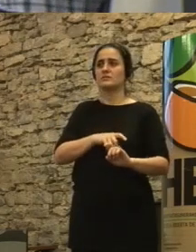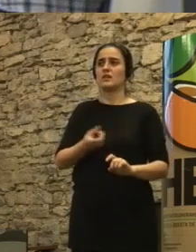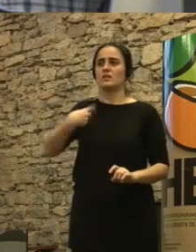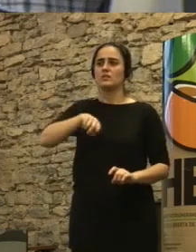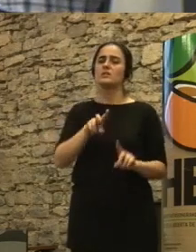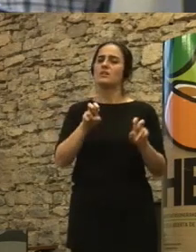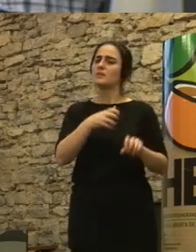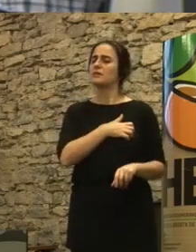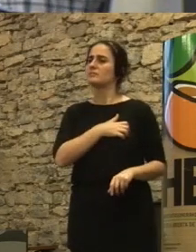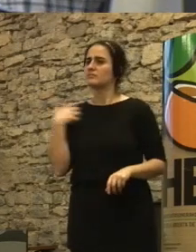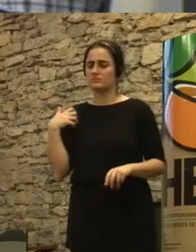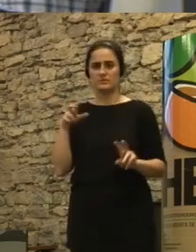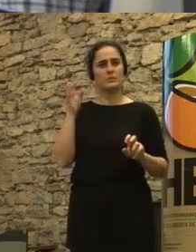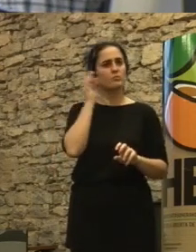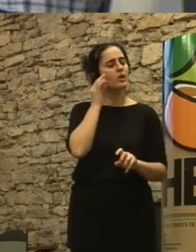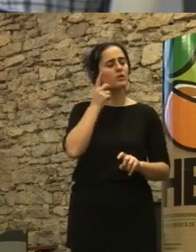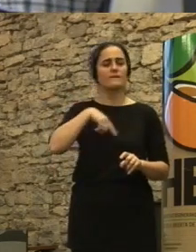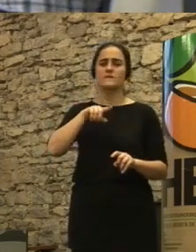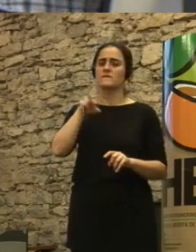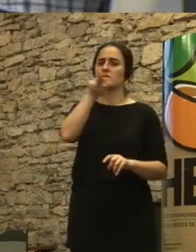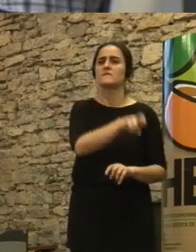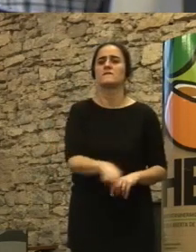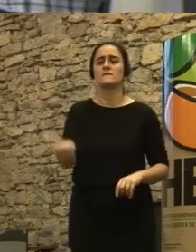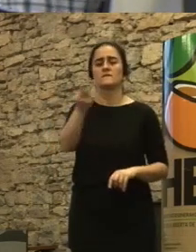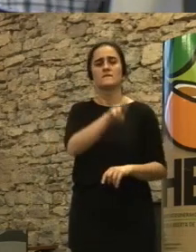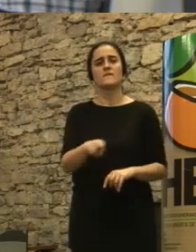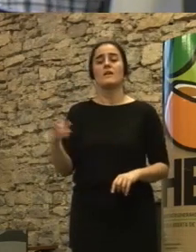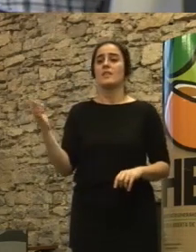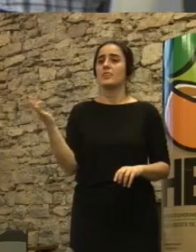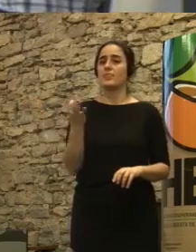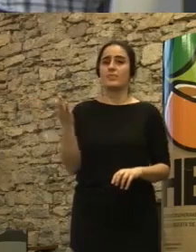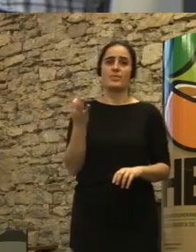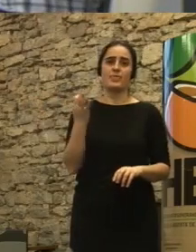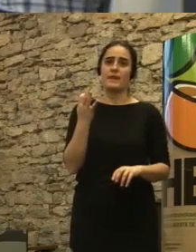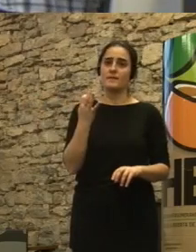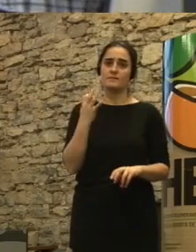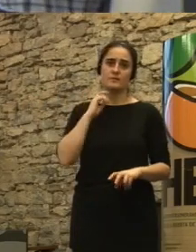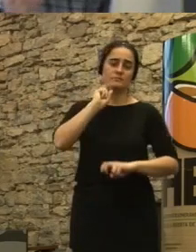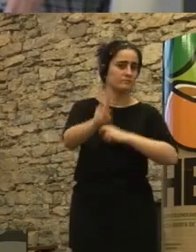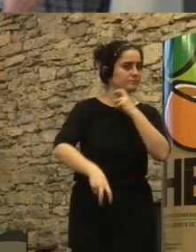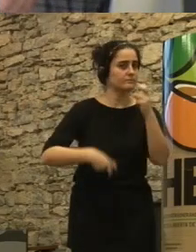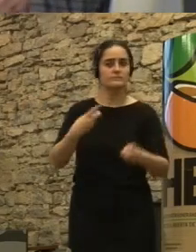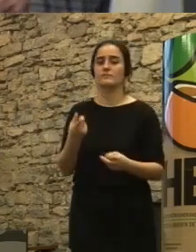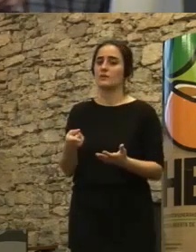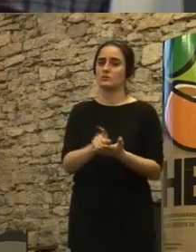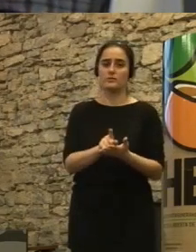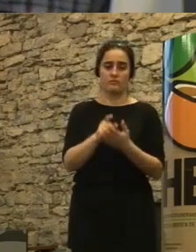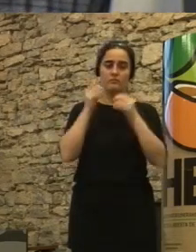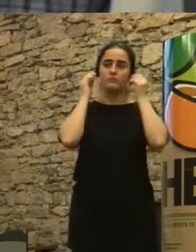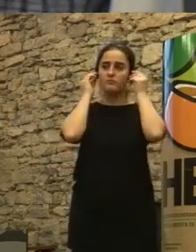tema de las mujeres. Y estamos insistiendo mucho, mucho, mucho en que eso se recomponga, porque hay que recomponerlo.